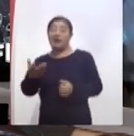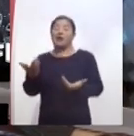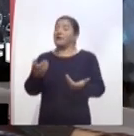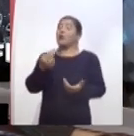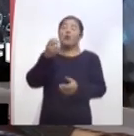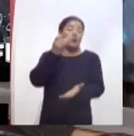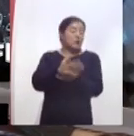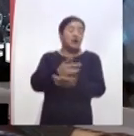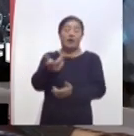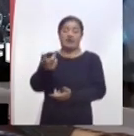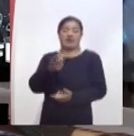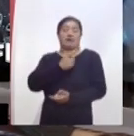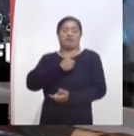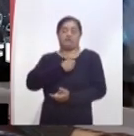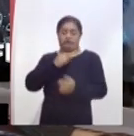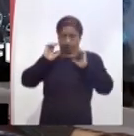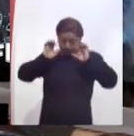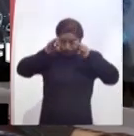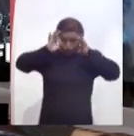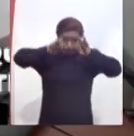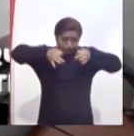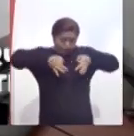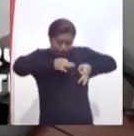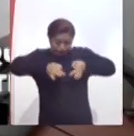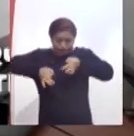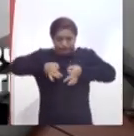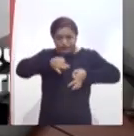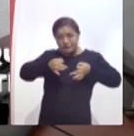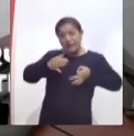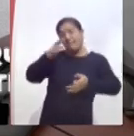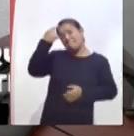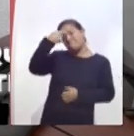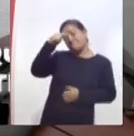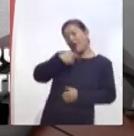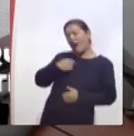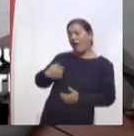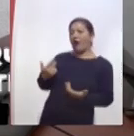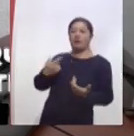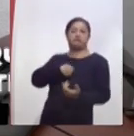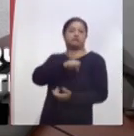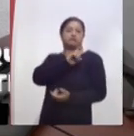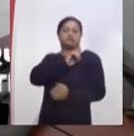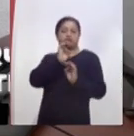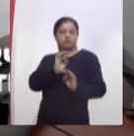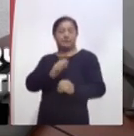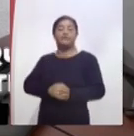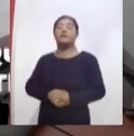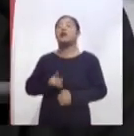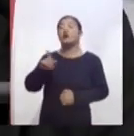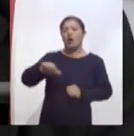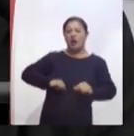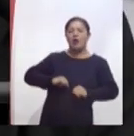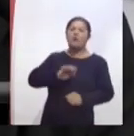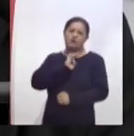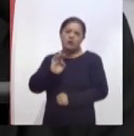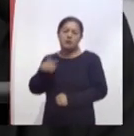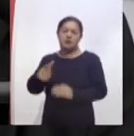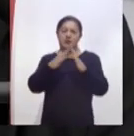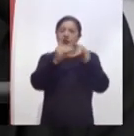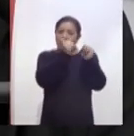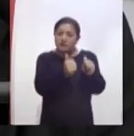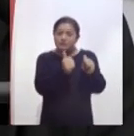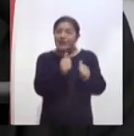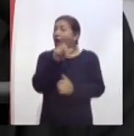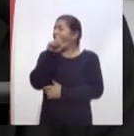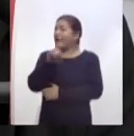de nuestro sistema inmunológico para recuperarnos. Por eso, si tus actividades lo permiten, quédate en casa. Así de